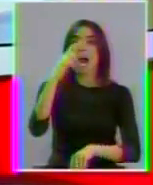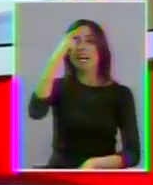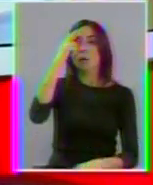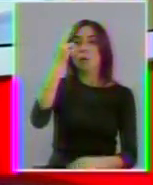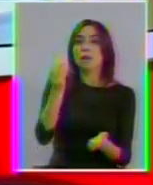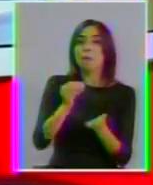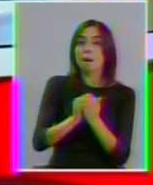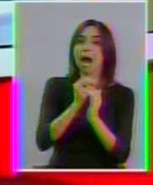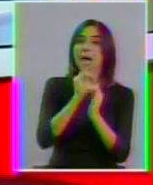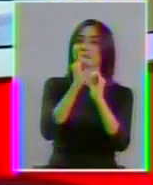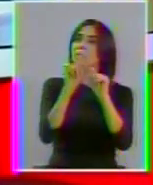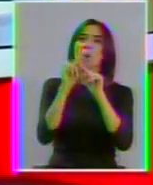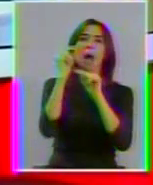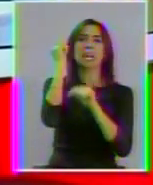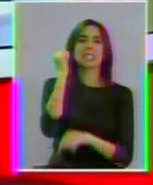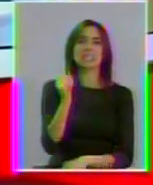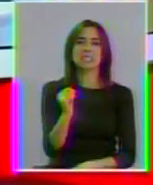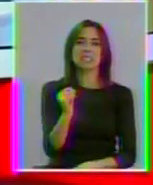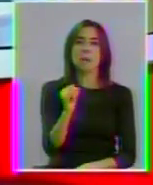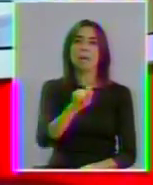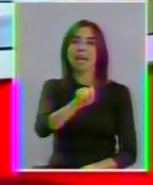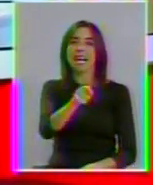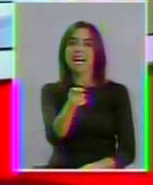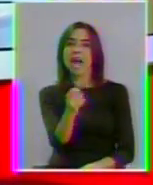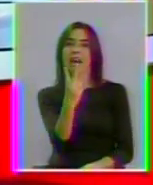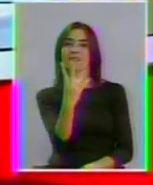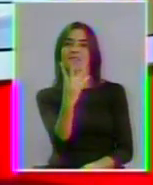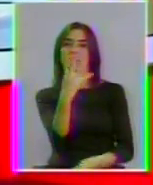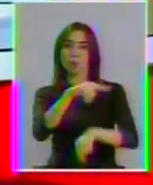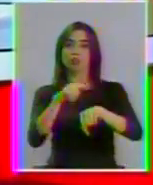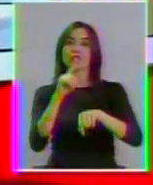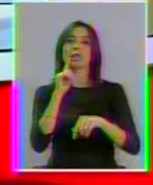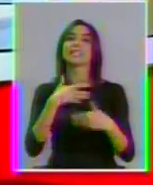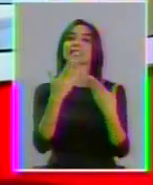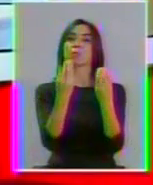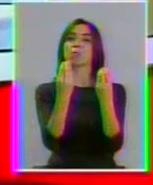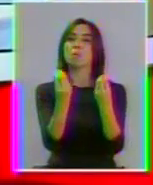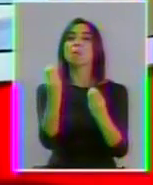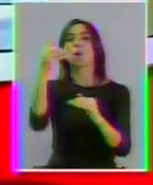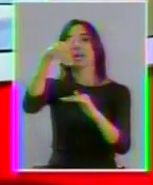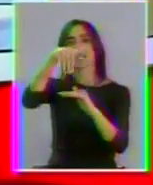más informaciones como siempre en nuestro canal 24 horas. Que esté muy bien. Buenas tardes.